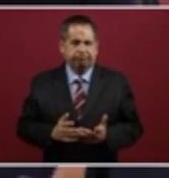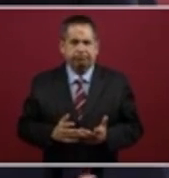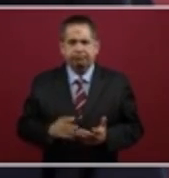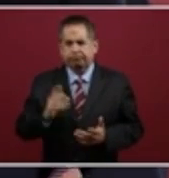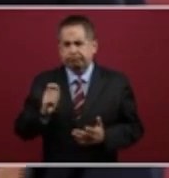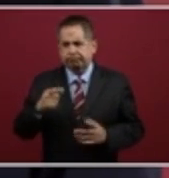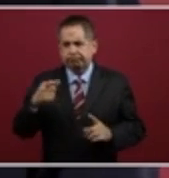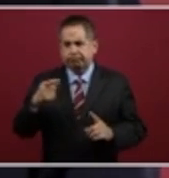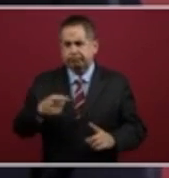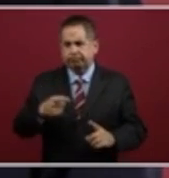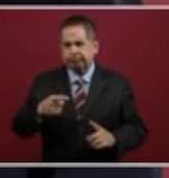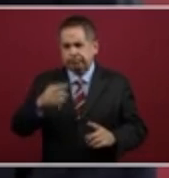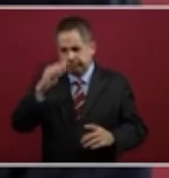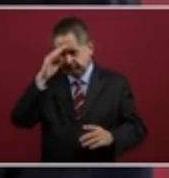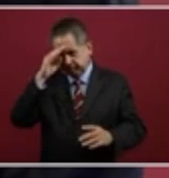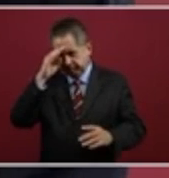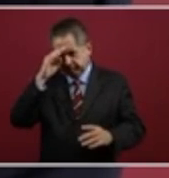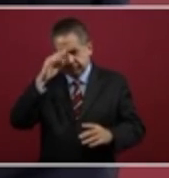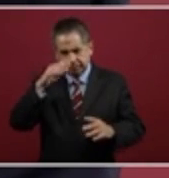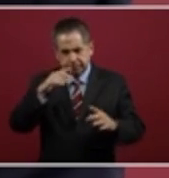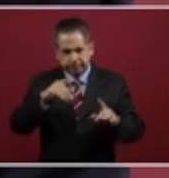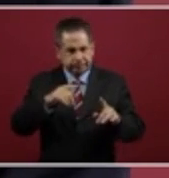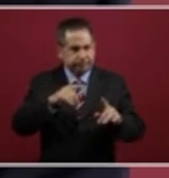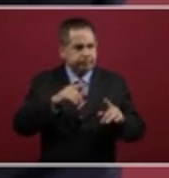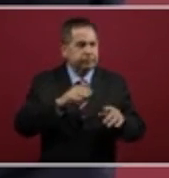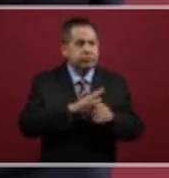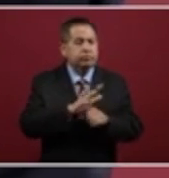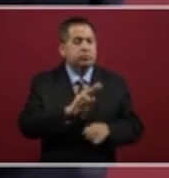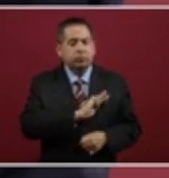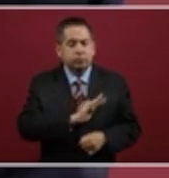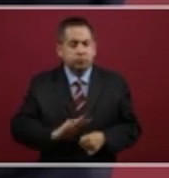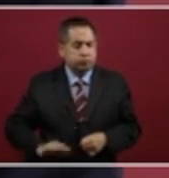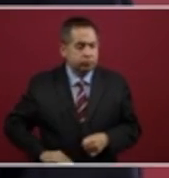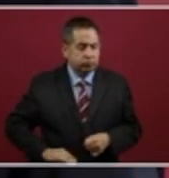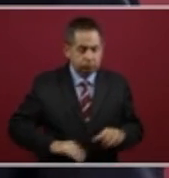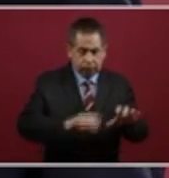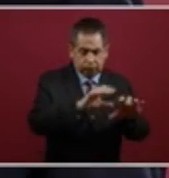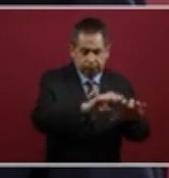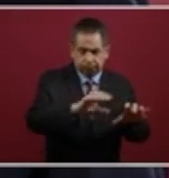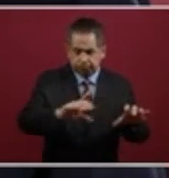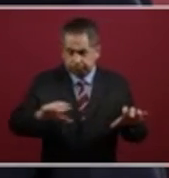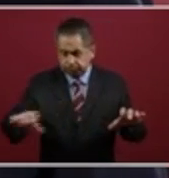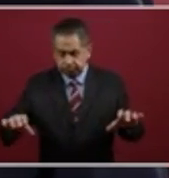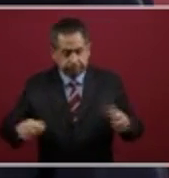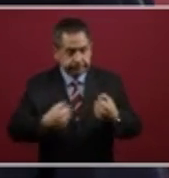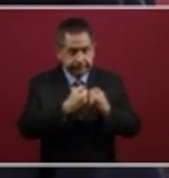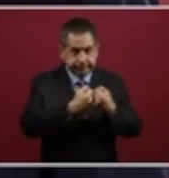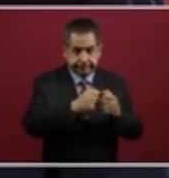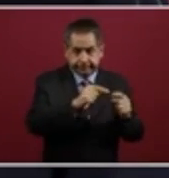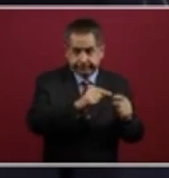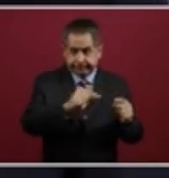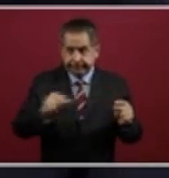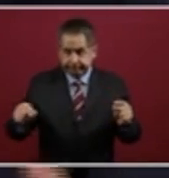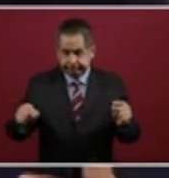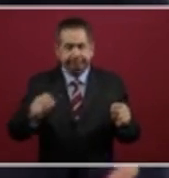es contemplar los municipios que están en la zona fronteriza.